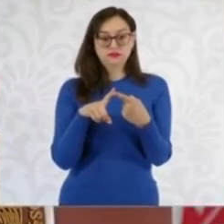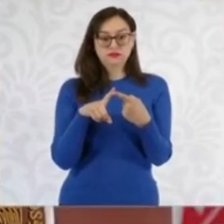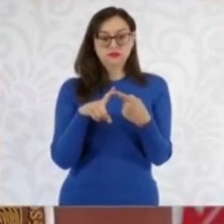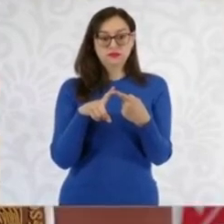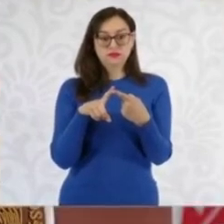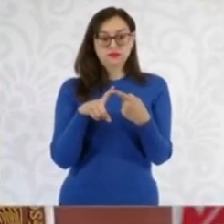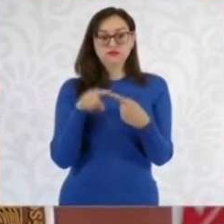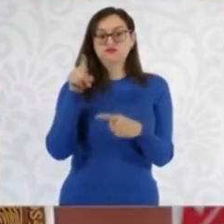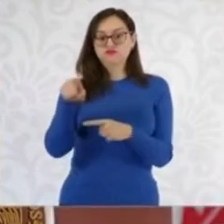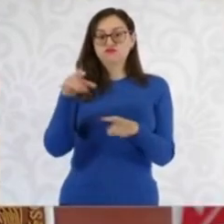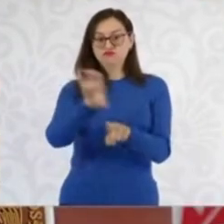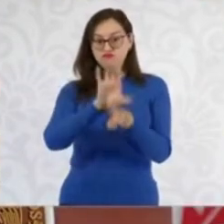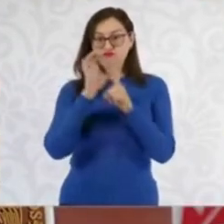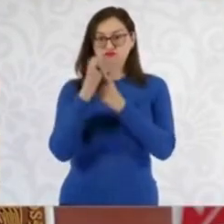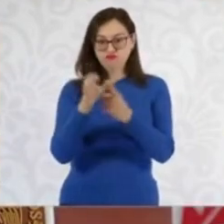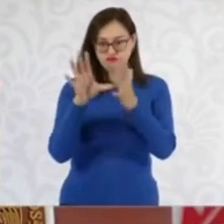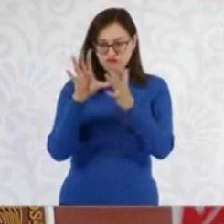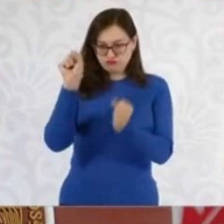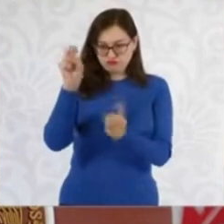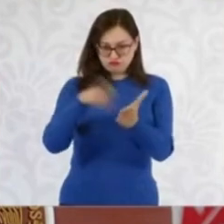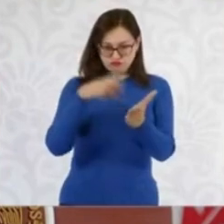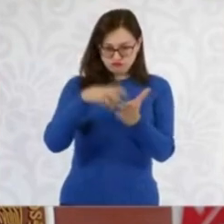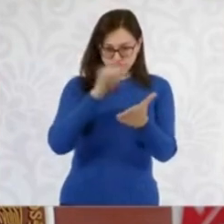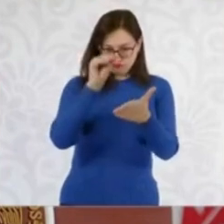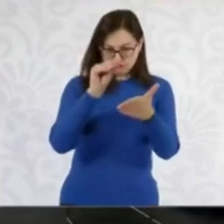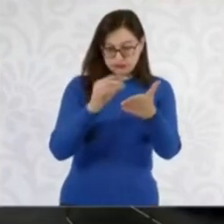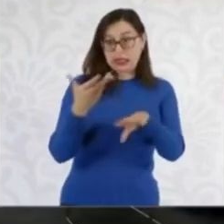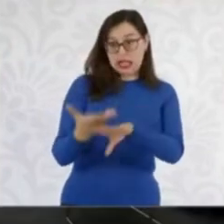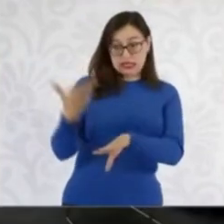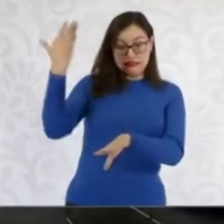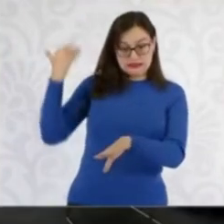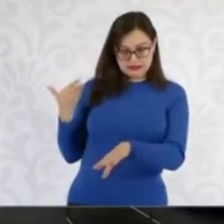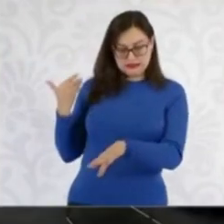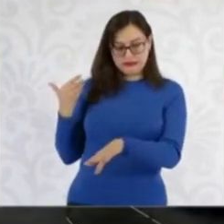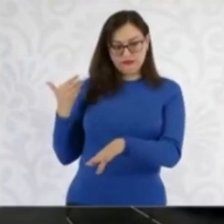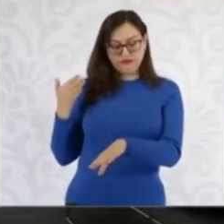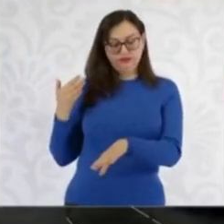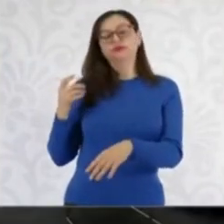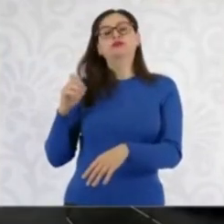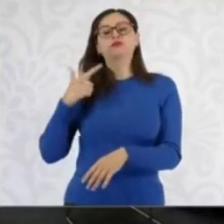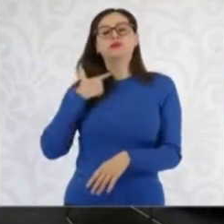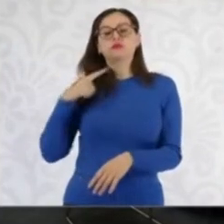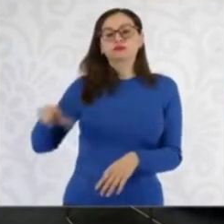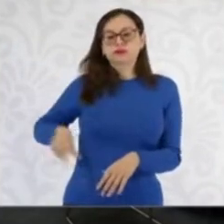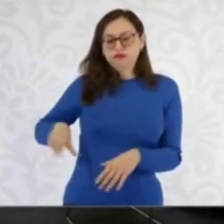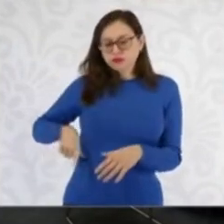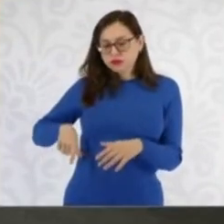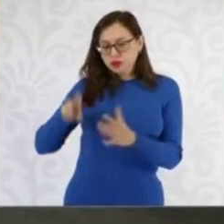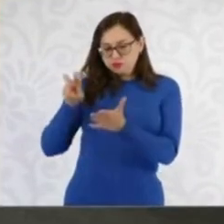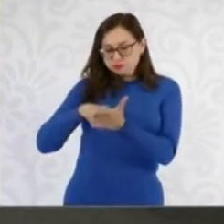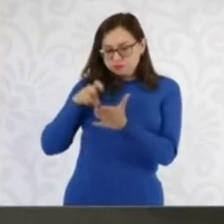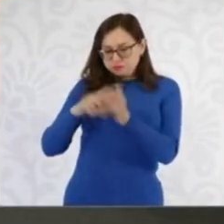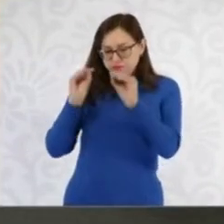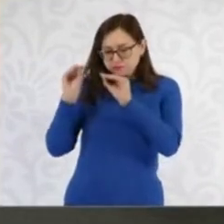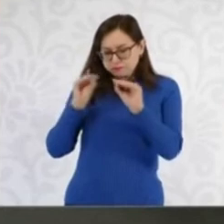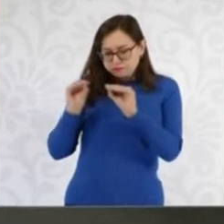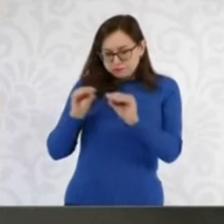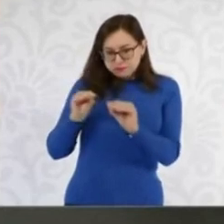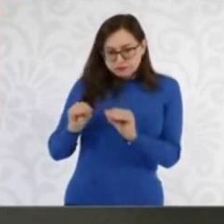Puntos Constitucionales, del periodo anterior, le agregó una